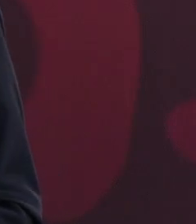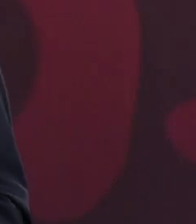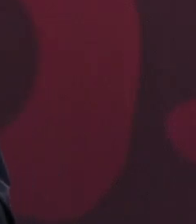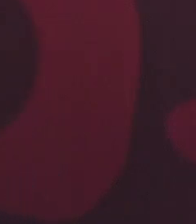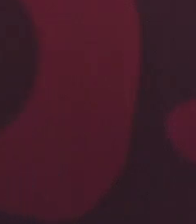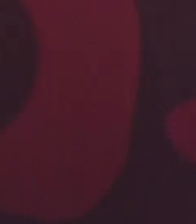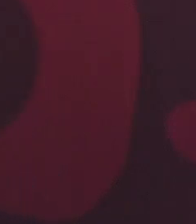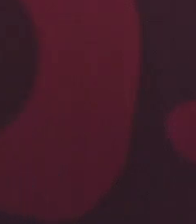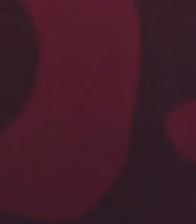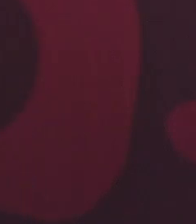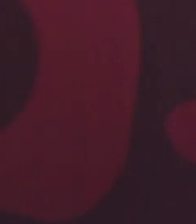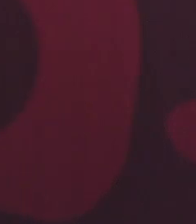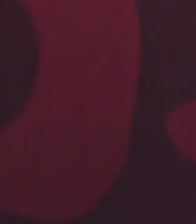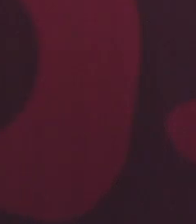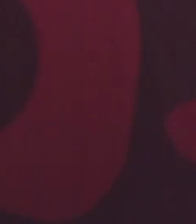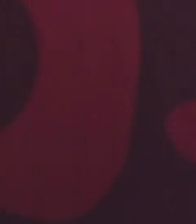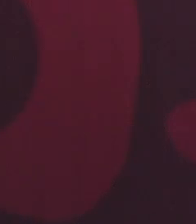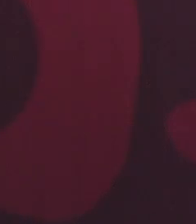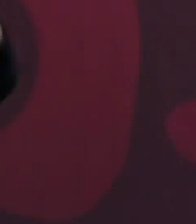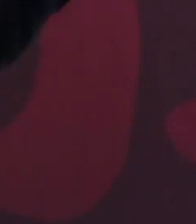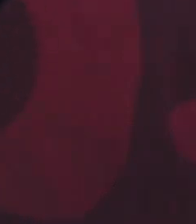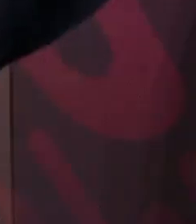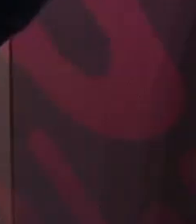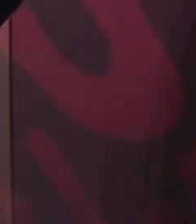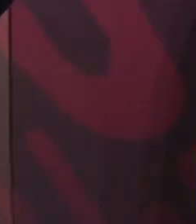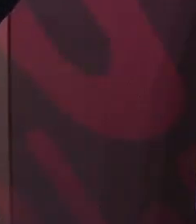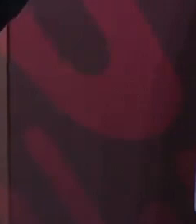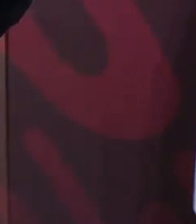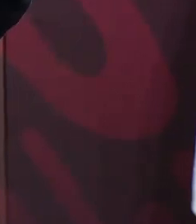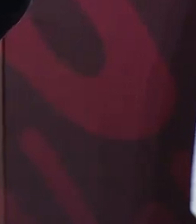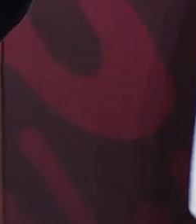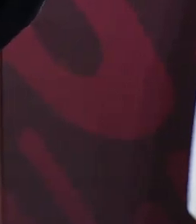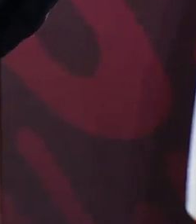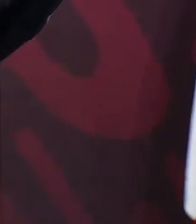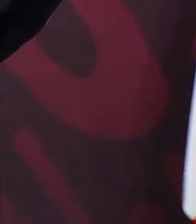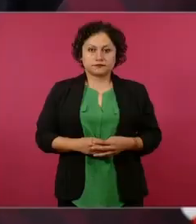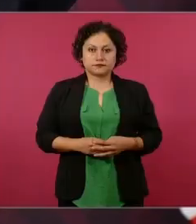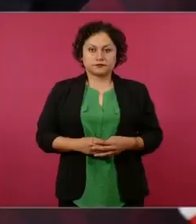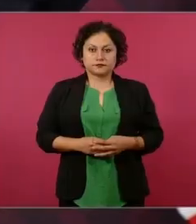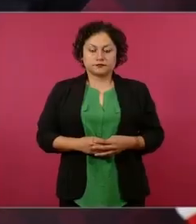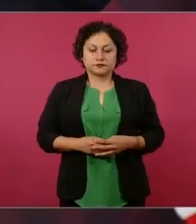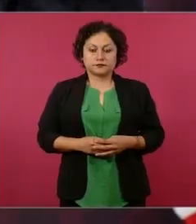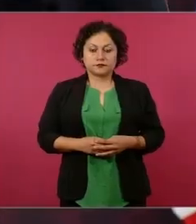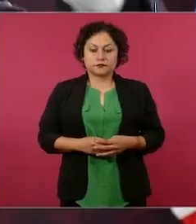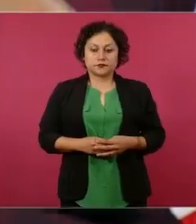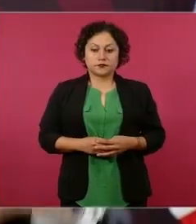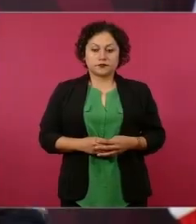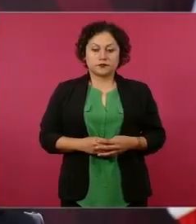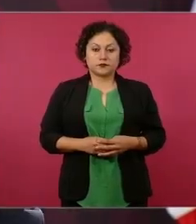llamado Rápido y Furioso, donde los gobiernos se ponen de acuerdo